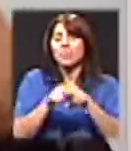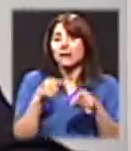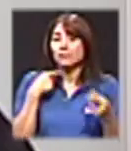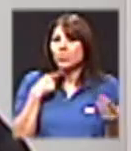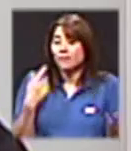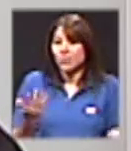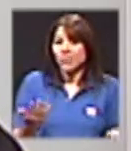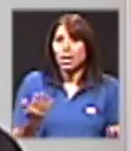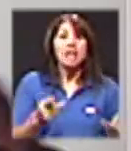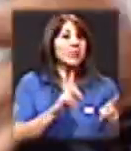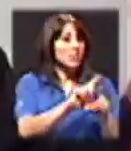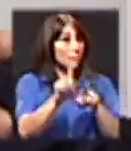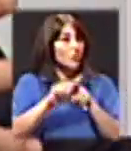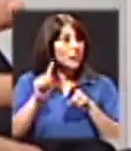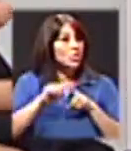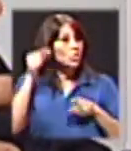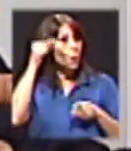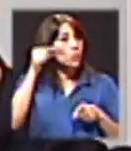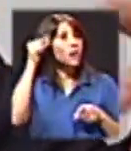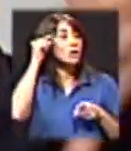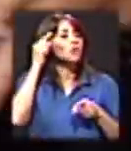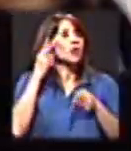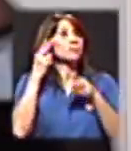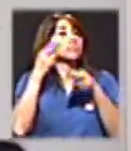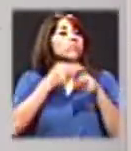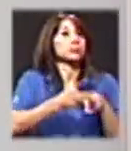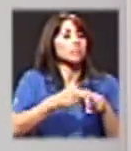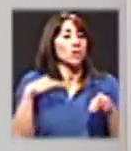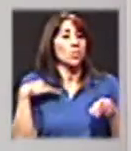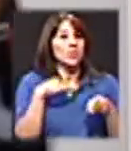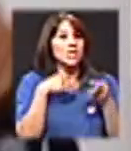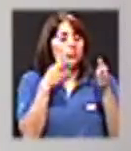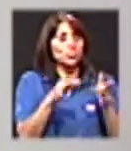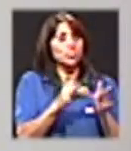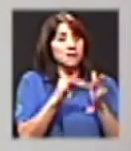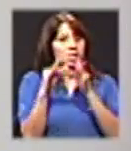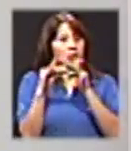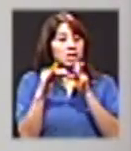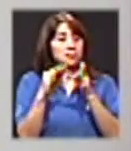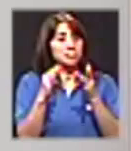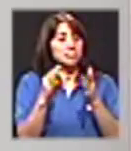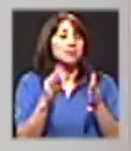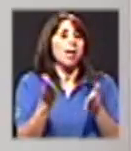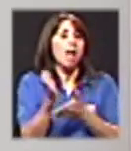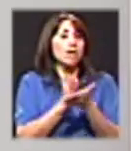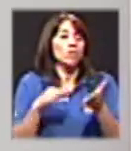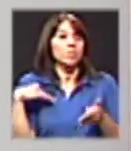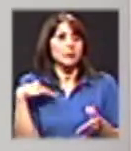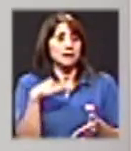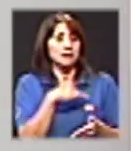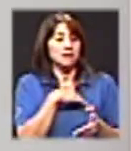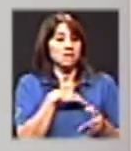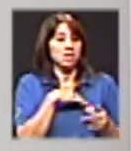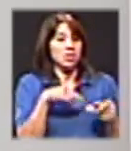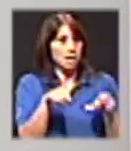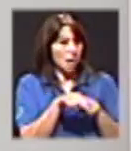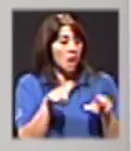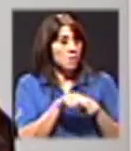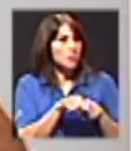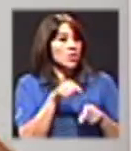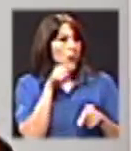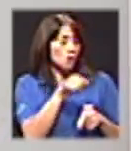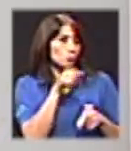o un ministro especial o lo han recargado de un ministerio, incluso uno en los que usted fue